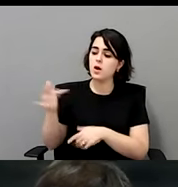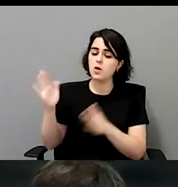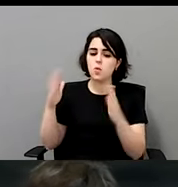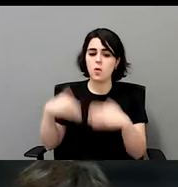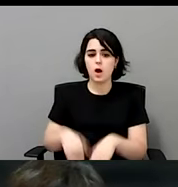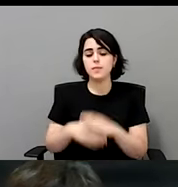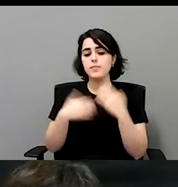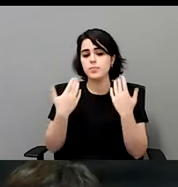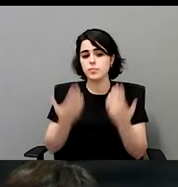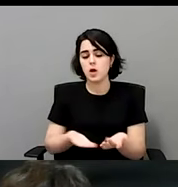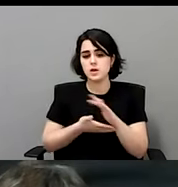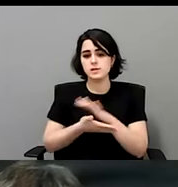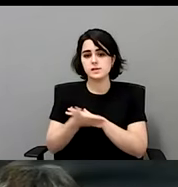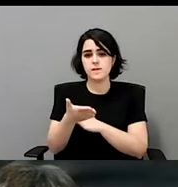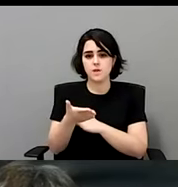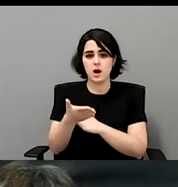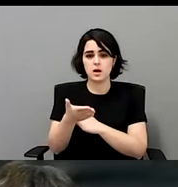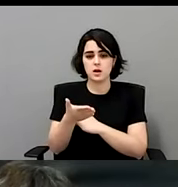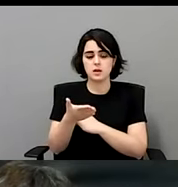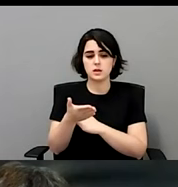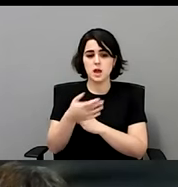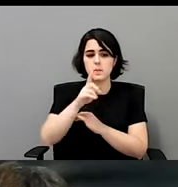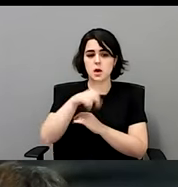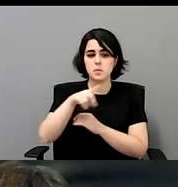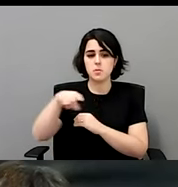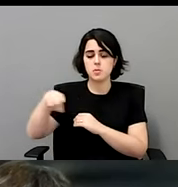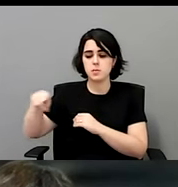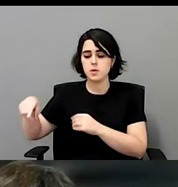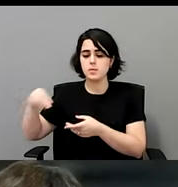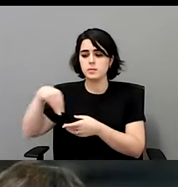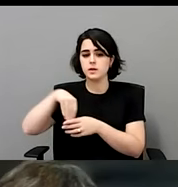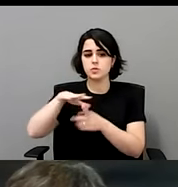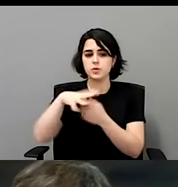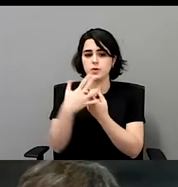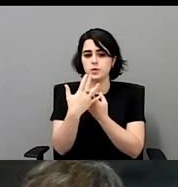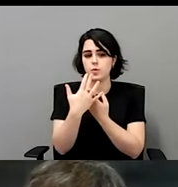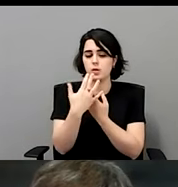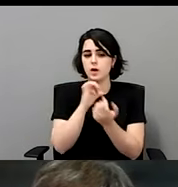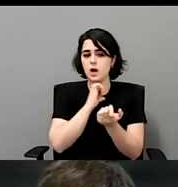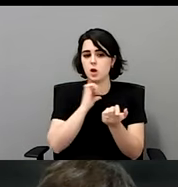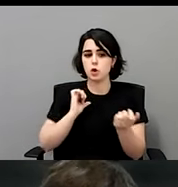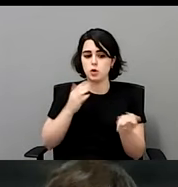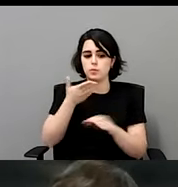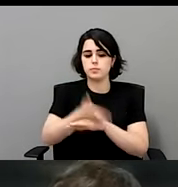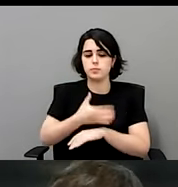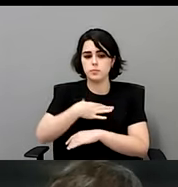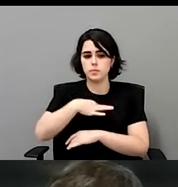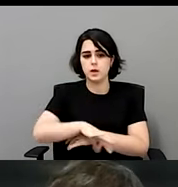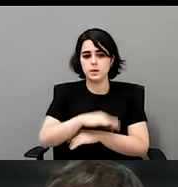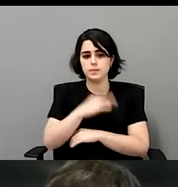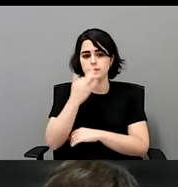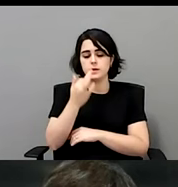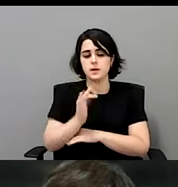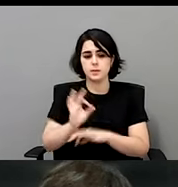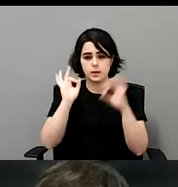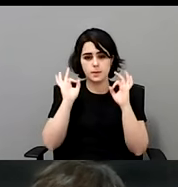tanto, cotiza mensualmente al régimen autónomo. Y por